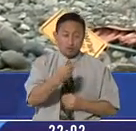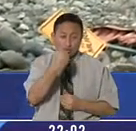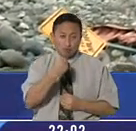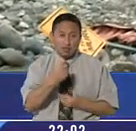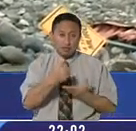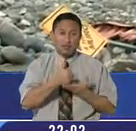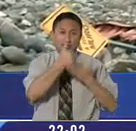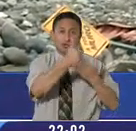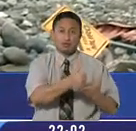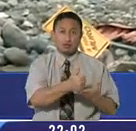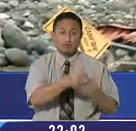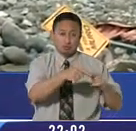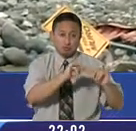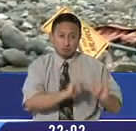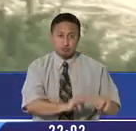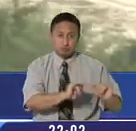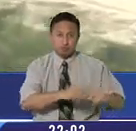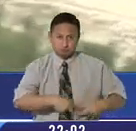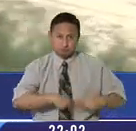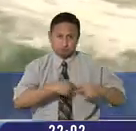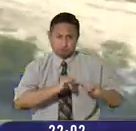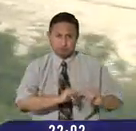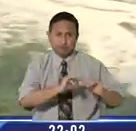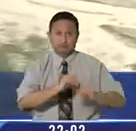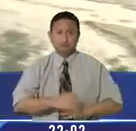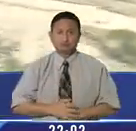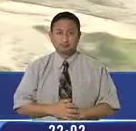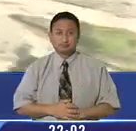con ayuda para que puedan ellos subsistir.